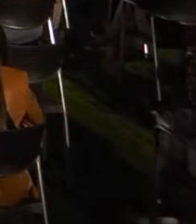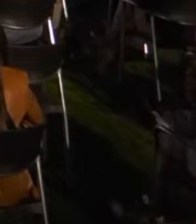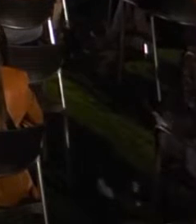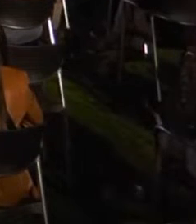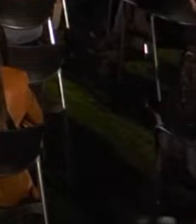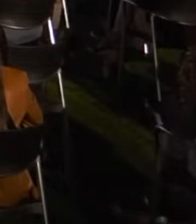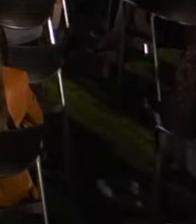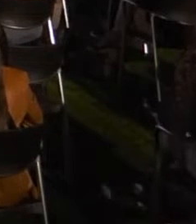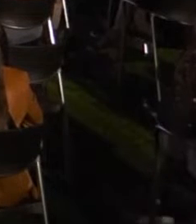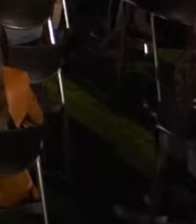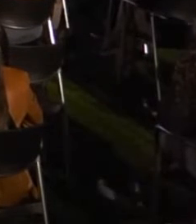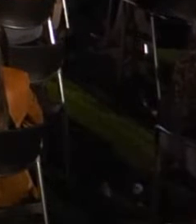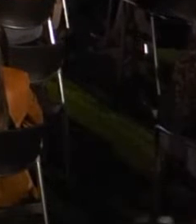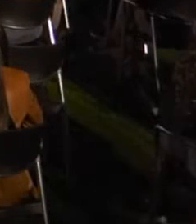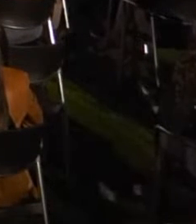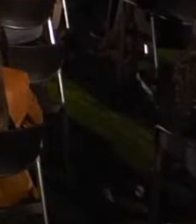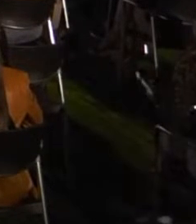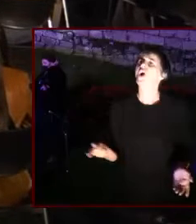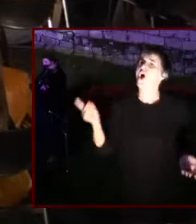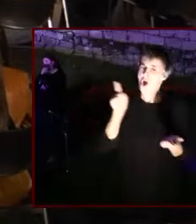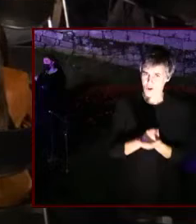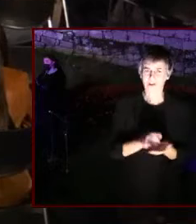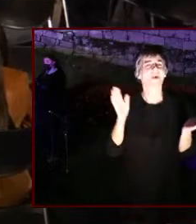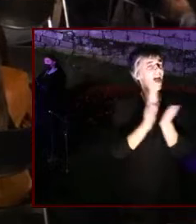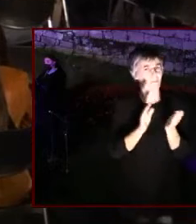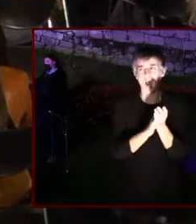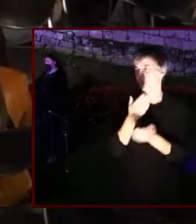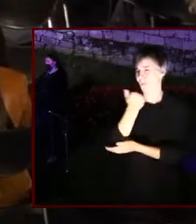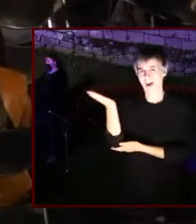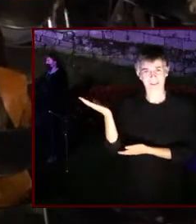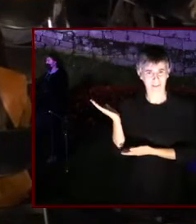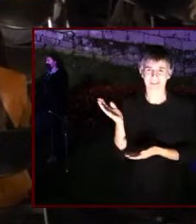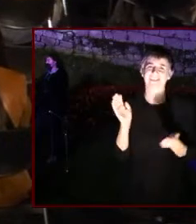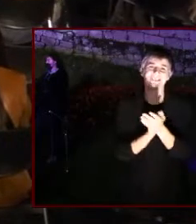Por favor, otro fortísimo aplauso para todas ellas.